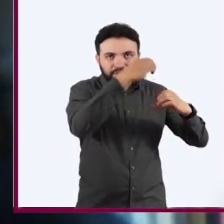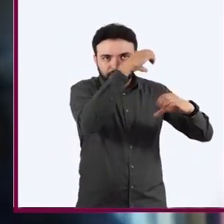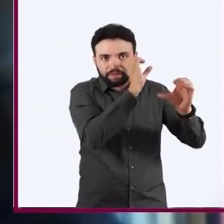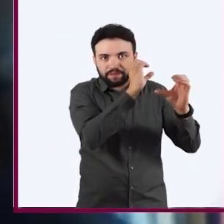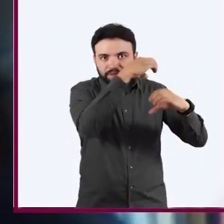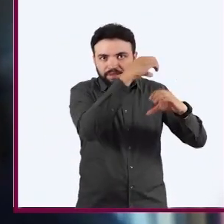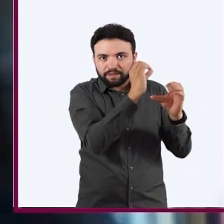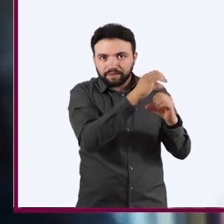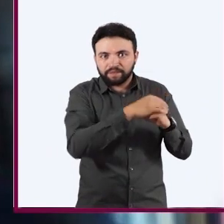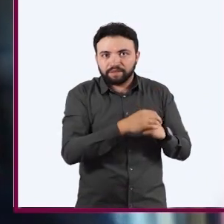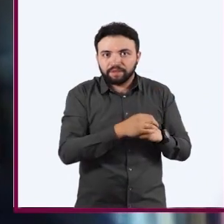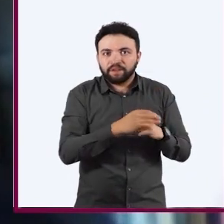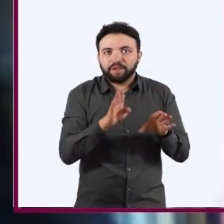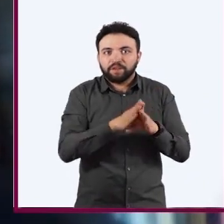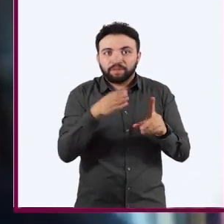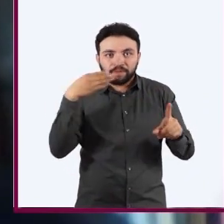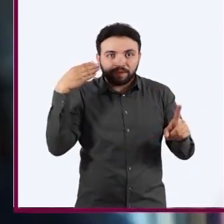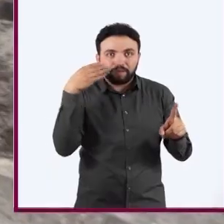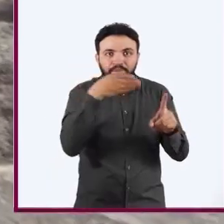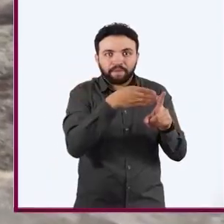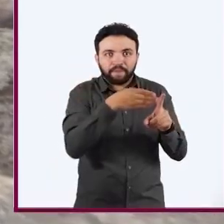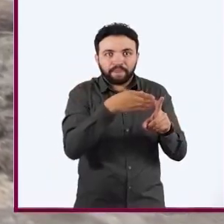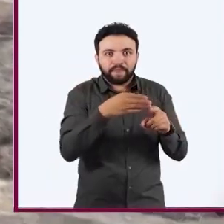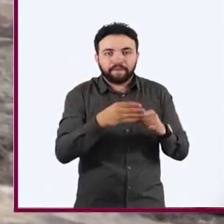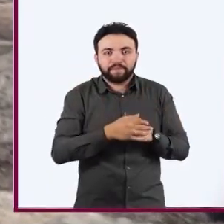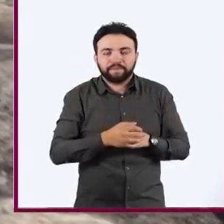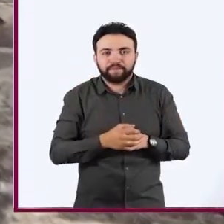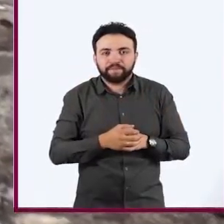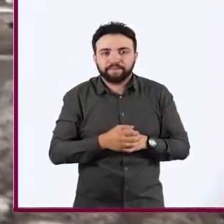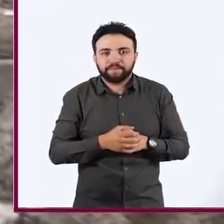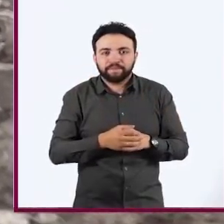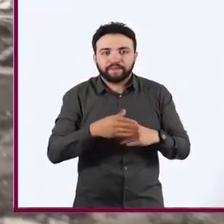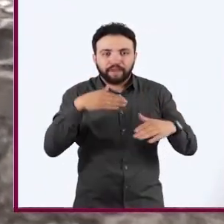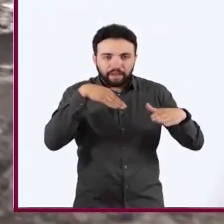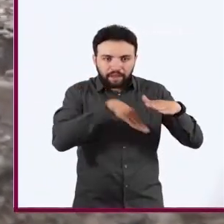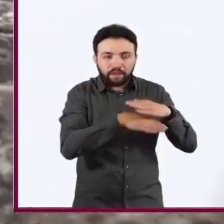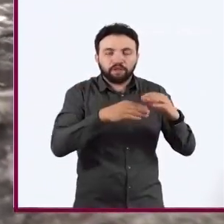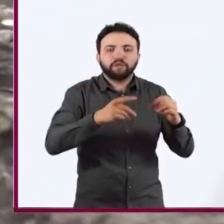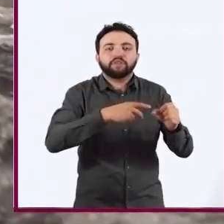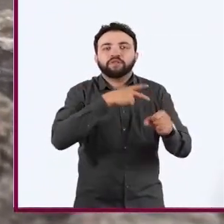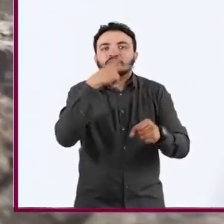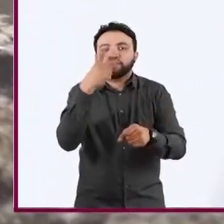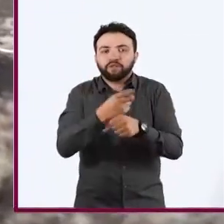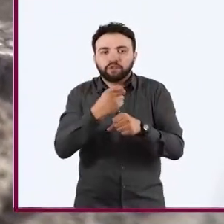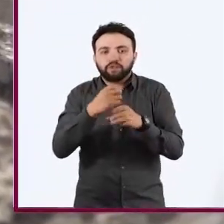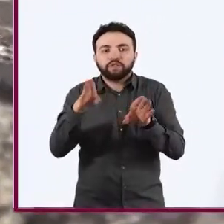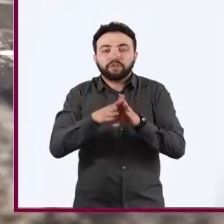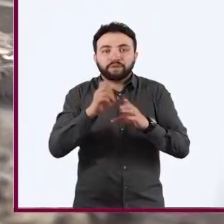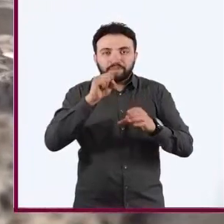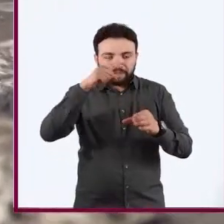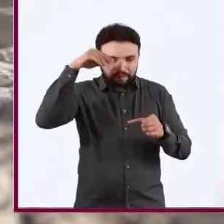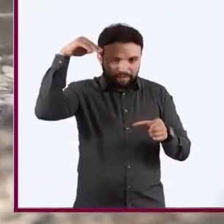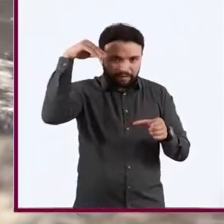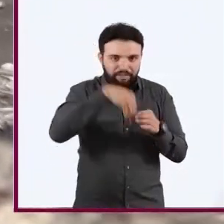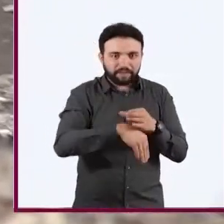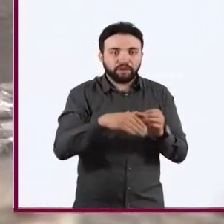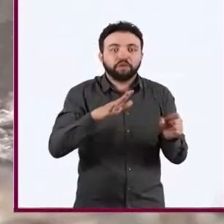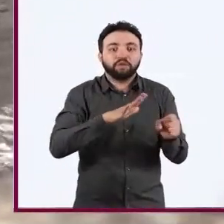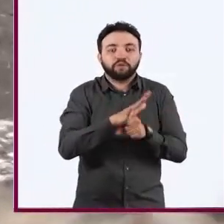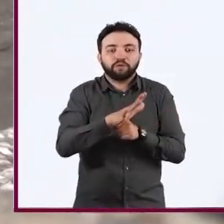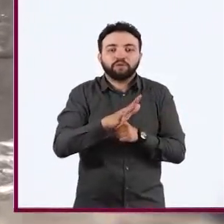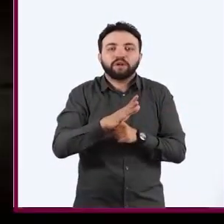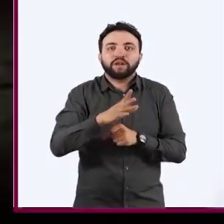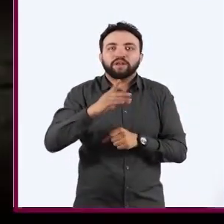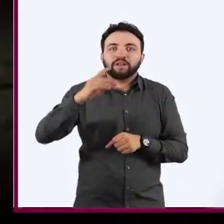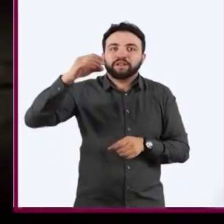observatorio con las entradas solares directas hacia el interior del observatorio. La otra cosa que apuntaba al interior del